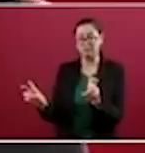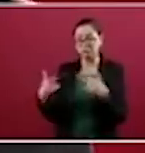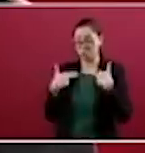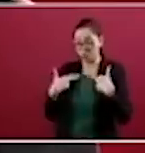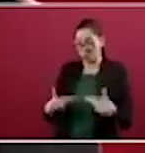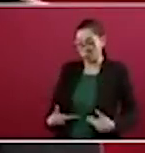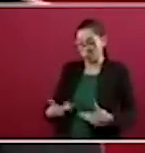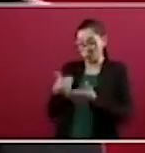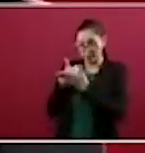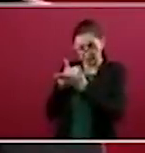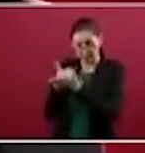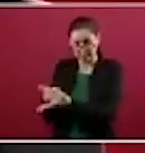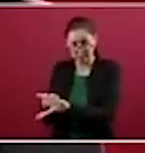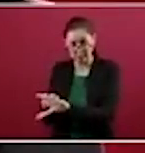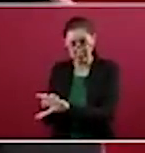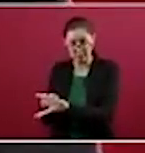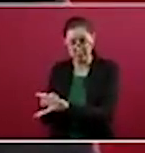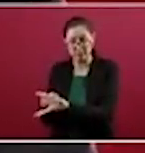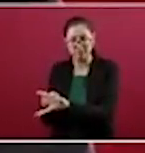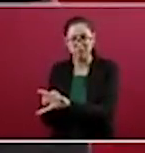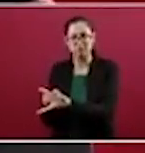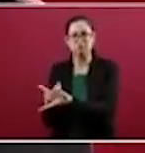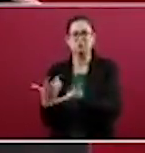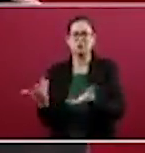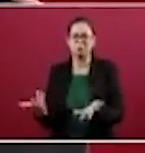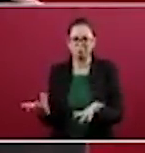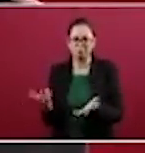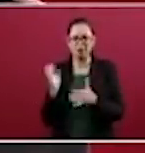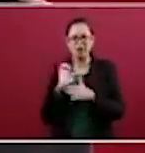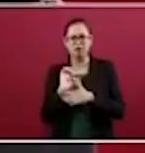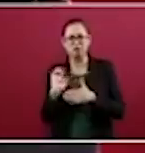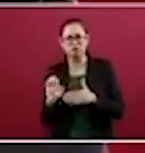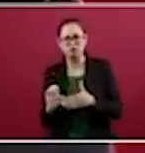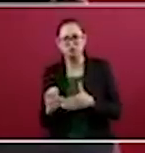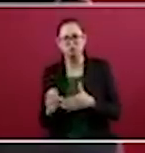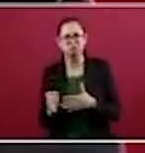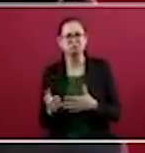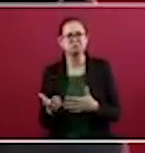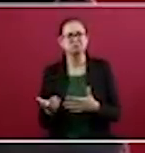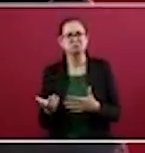ayuda humanitaria, que no se mezcle con